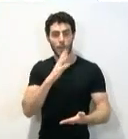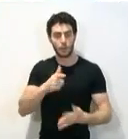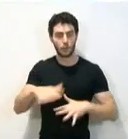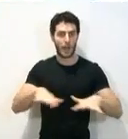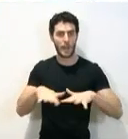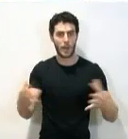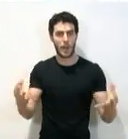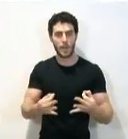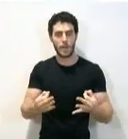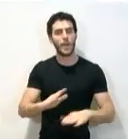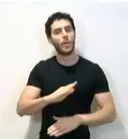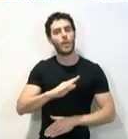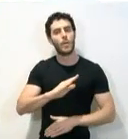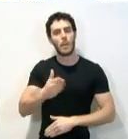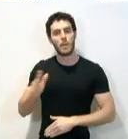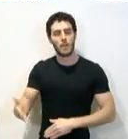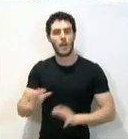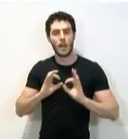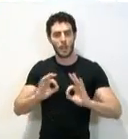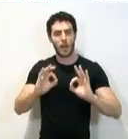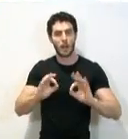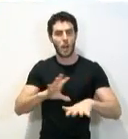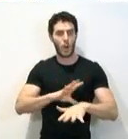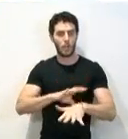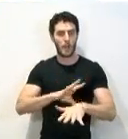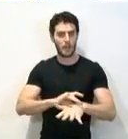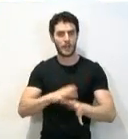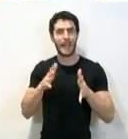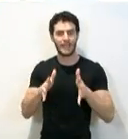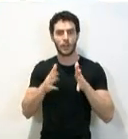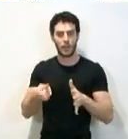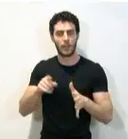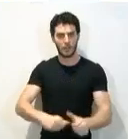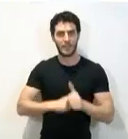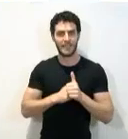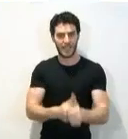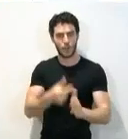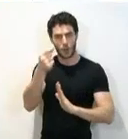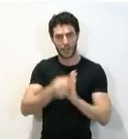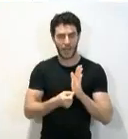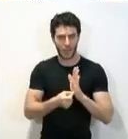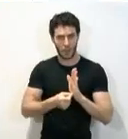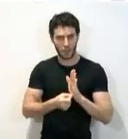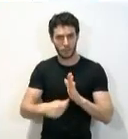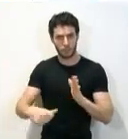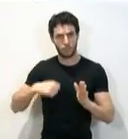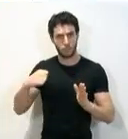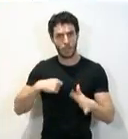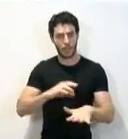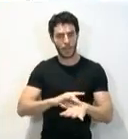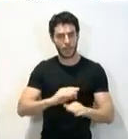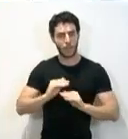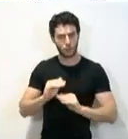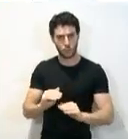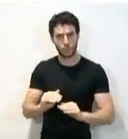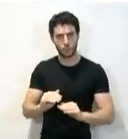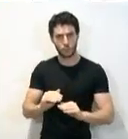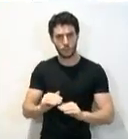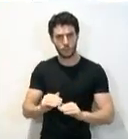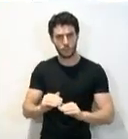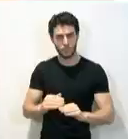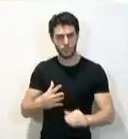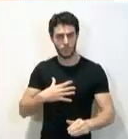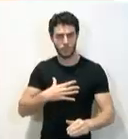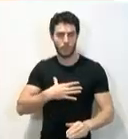con una repercusión determinada. Los pacientes, asesorados y siguiendo las indicaciones clínicas de su médico, podrán optar por